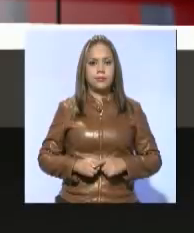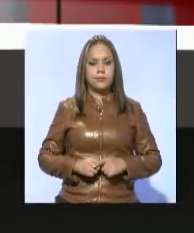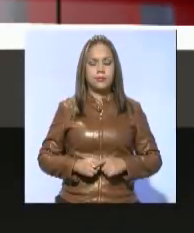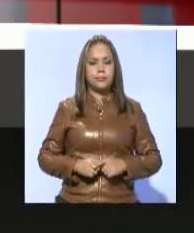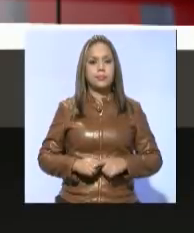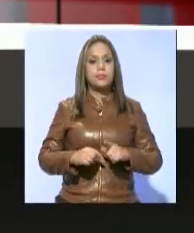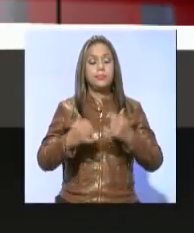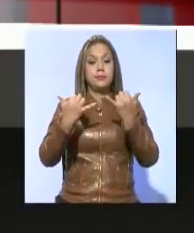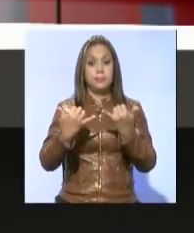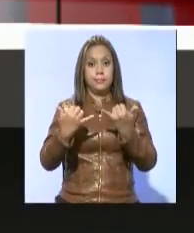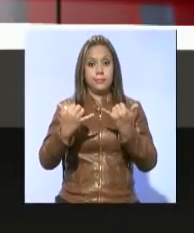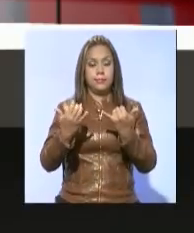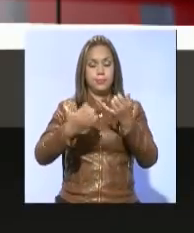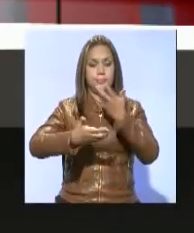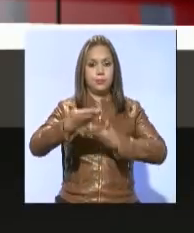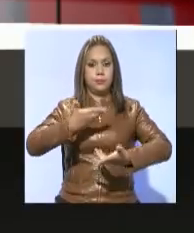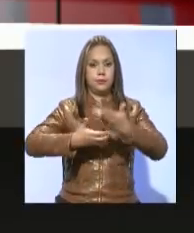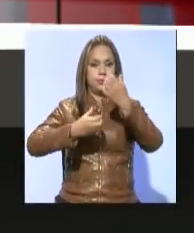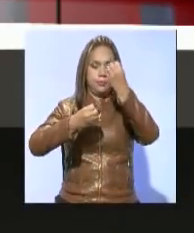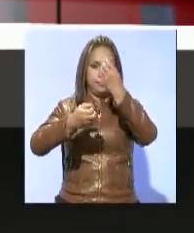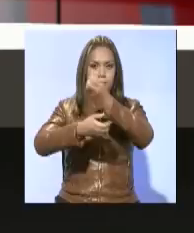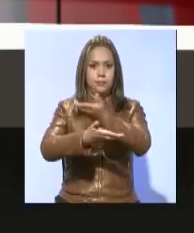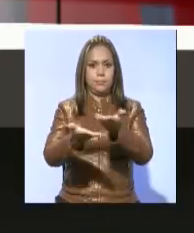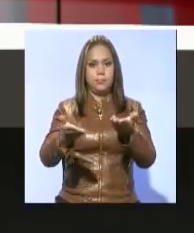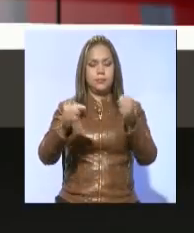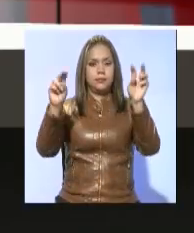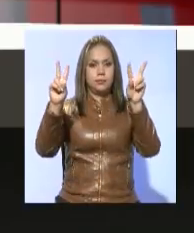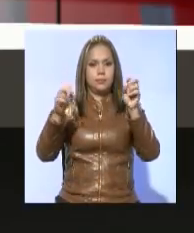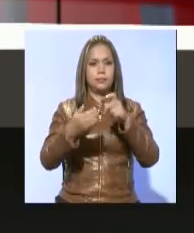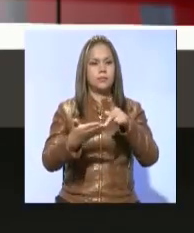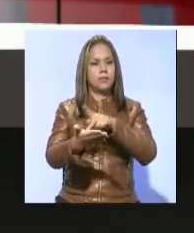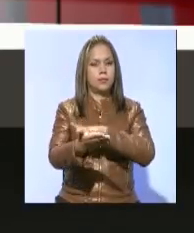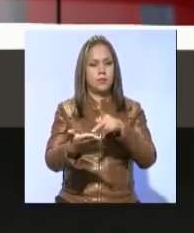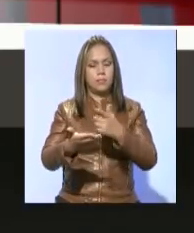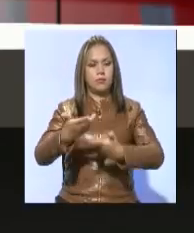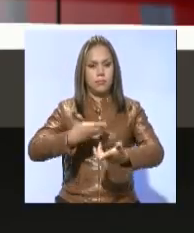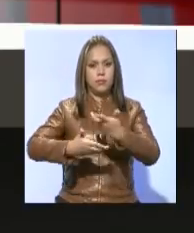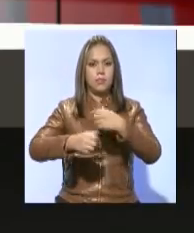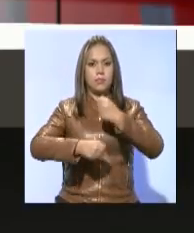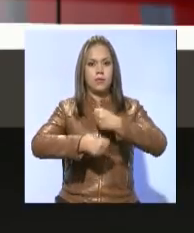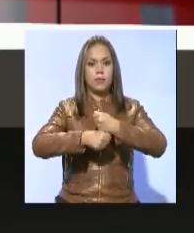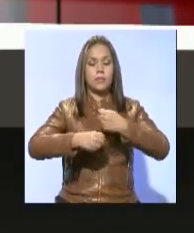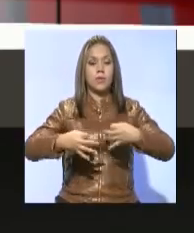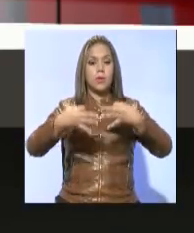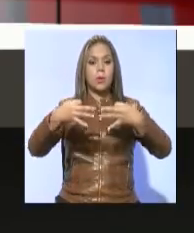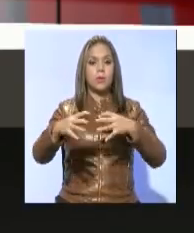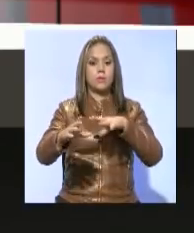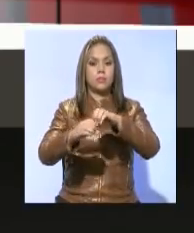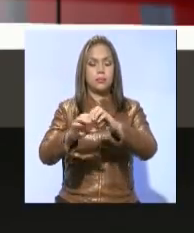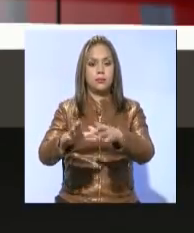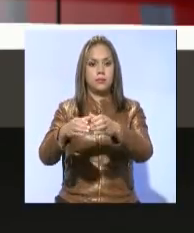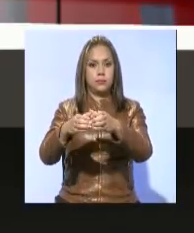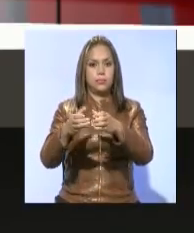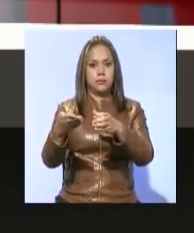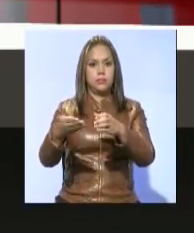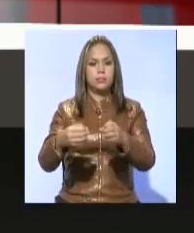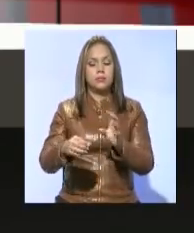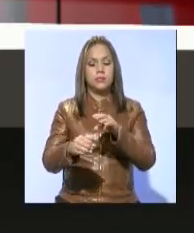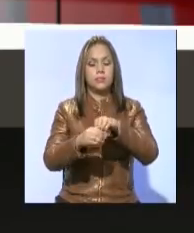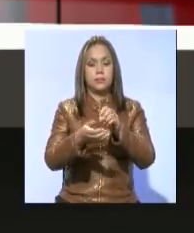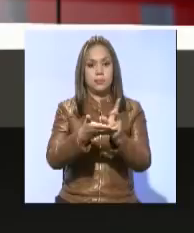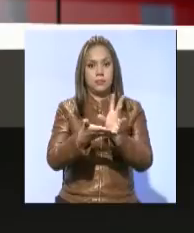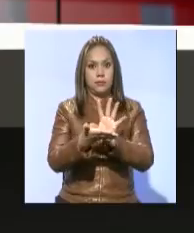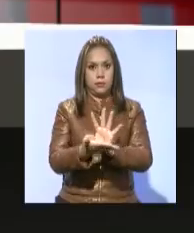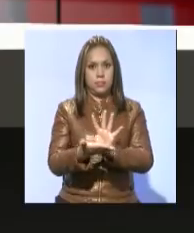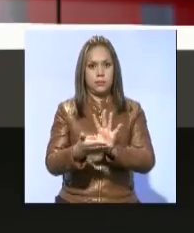A partir de hoy, amigos, compartimos con ustedes una serie de reportajes que recogen el trabajo cumplido al interior de las distintas comisiones de la Asamblea